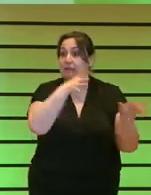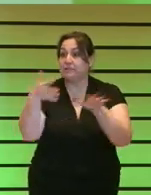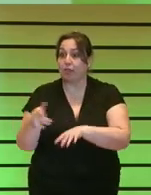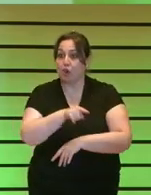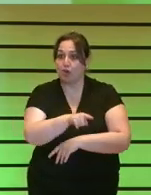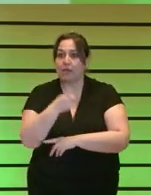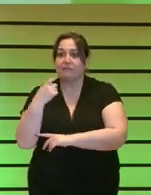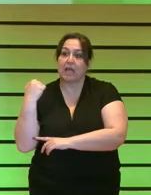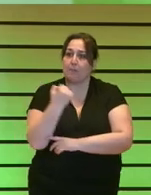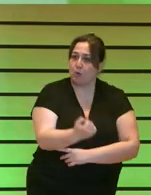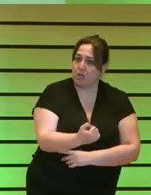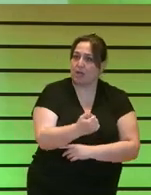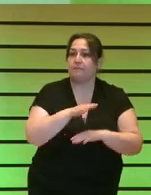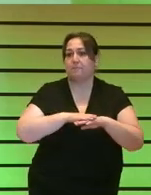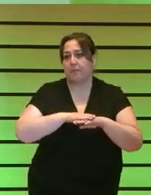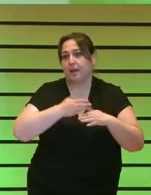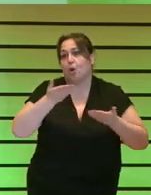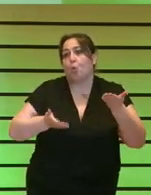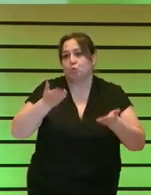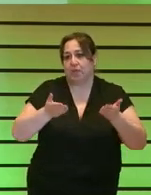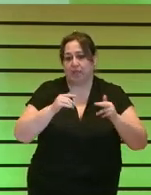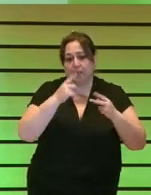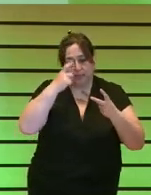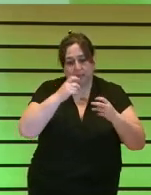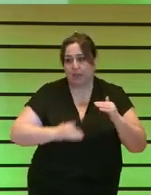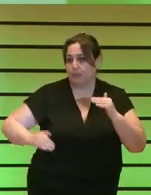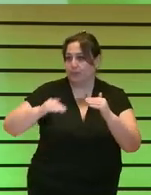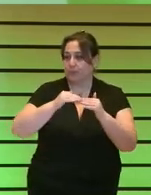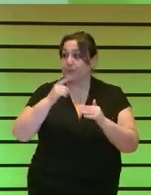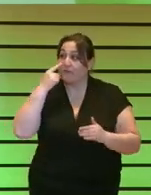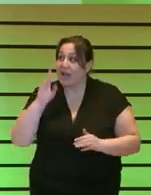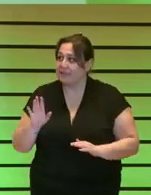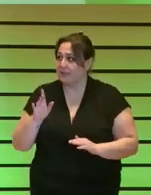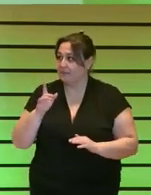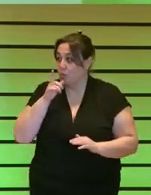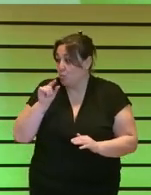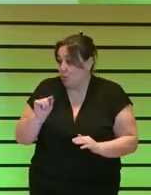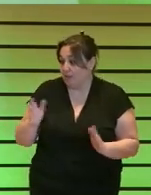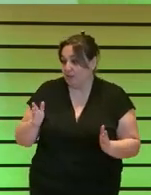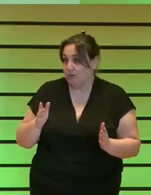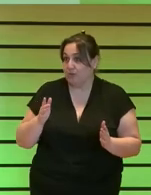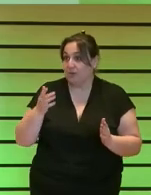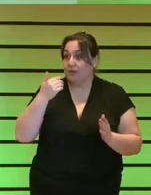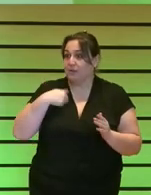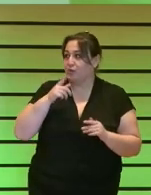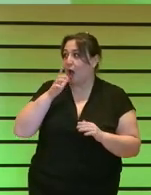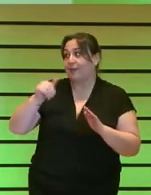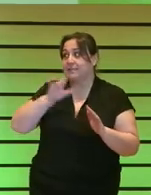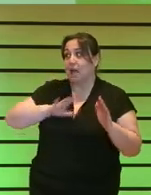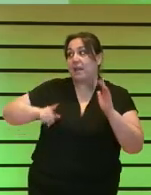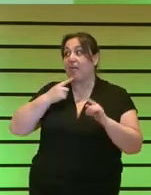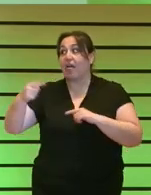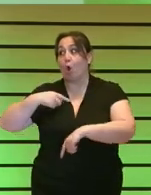apoyarles para hacerlo con criterios de Justicia social Fíjate en un momento que no amenazaba con estar horas pero no